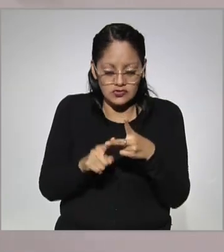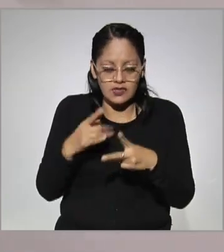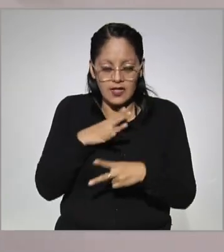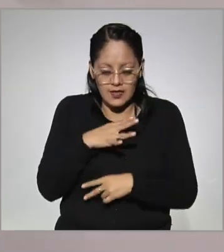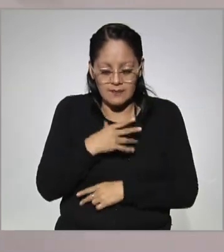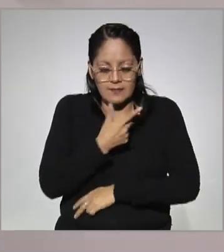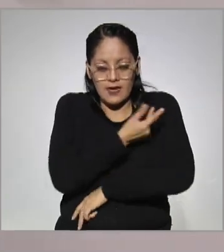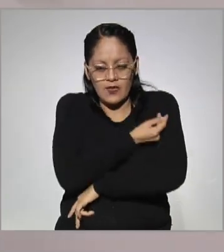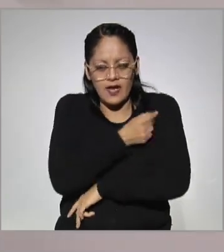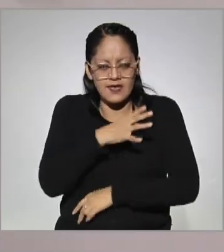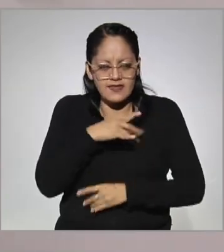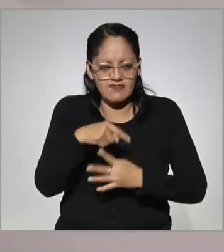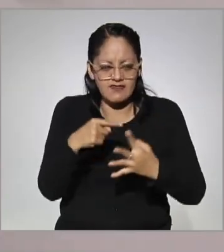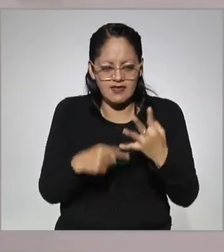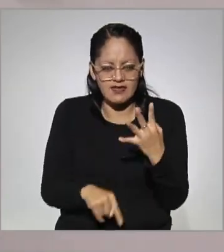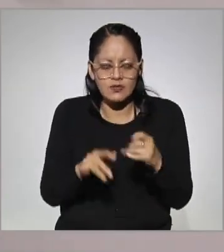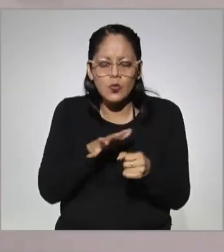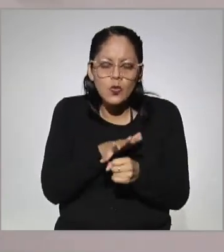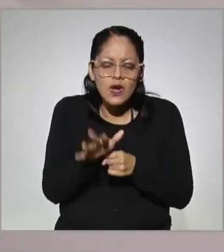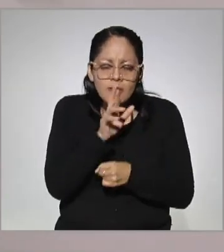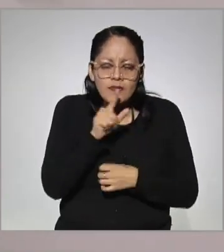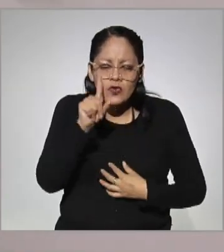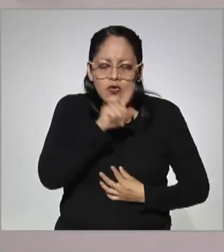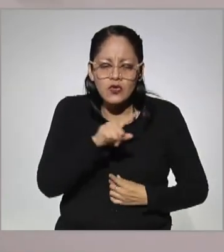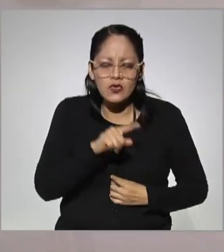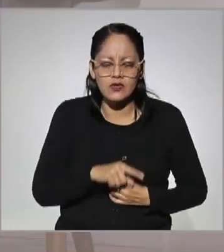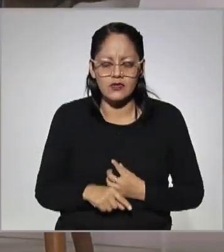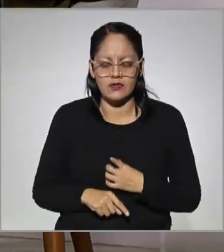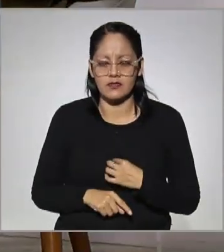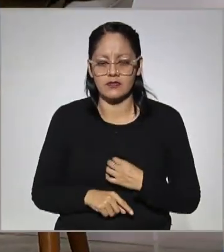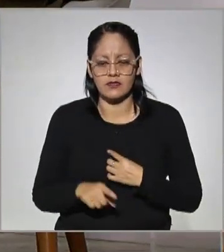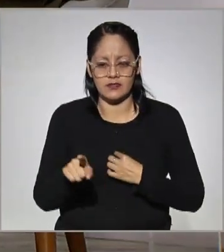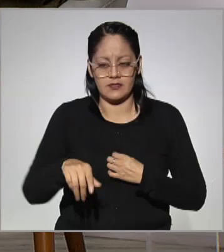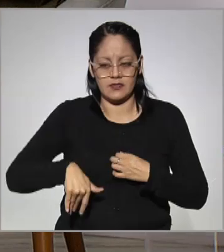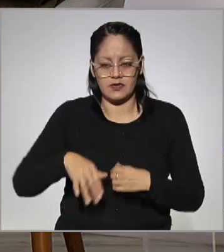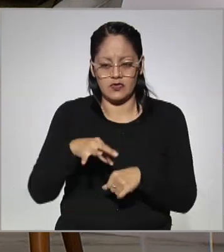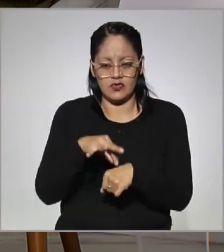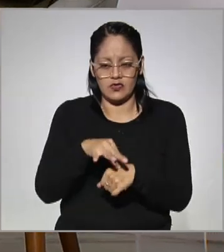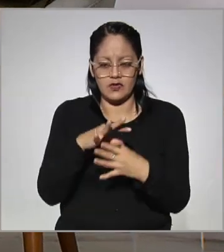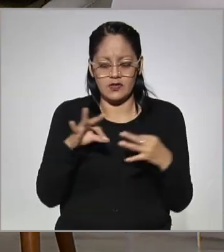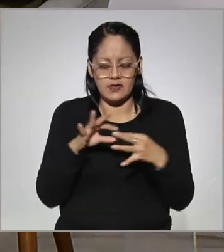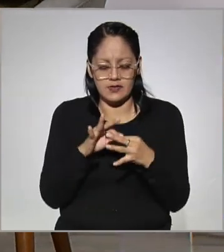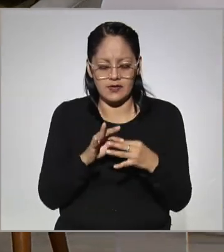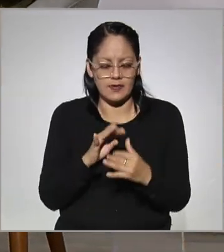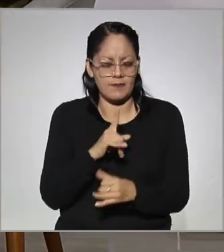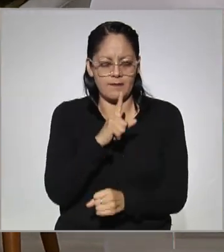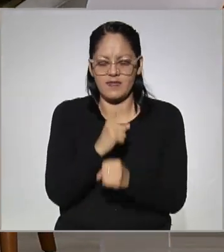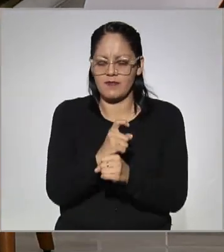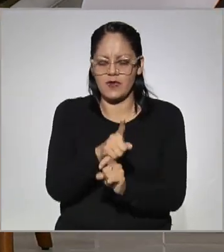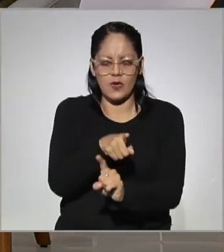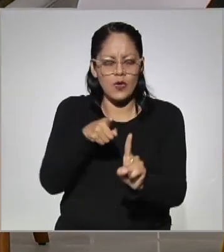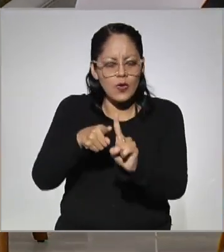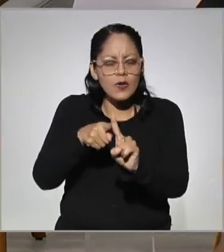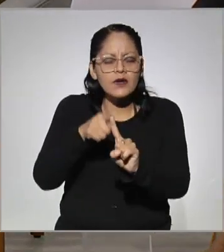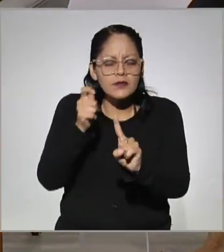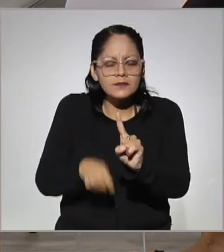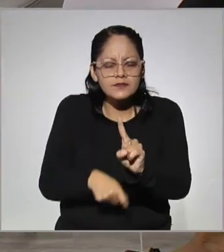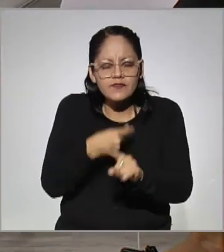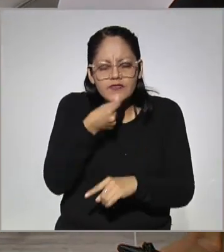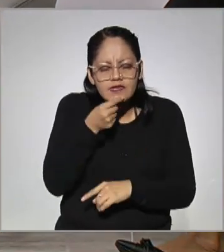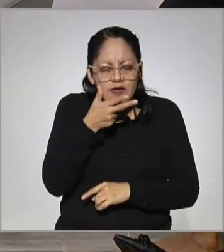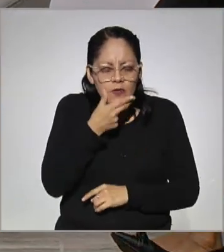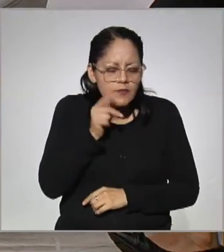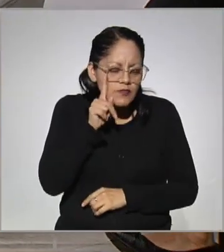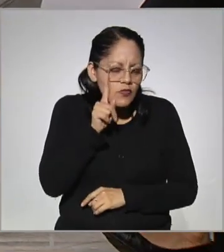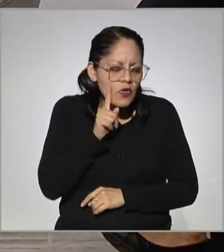diferentes tipos de vacuna. ¿Cuál es la que se recomienda? Aquí para complementar un poquito lo que dice el doctor, nuestro principal objetivo es vacunar a las niñas y